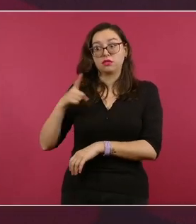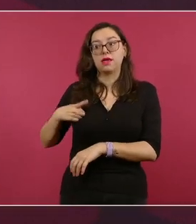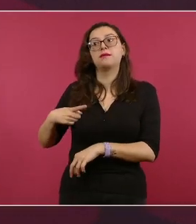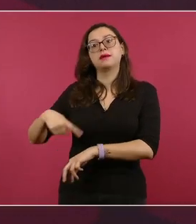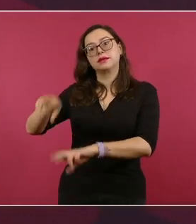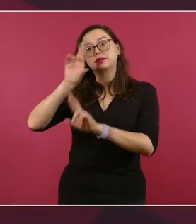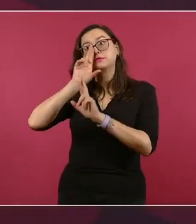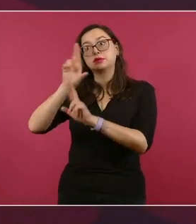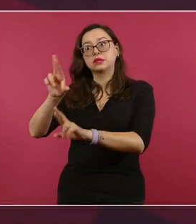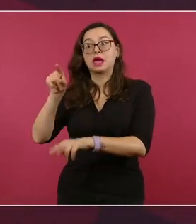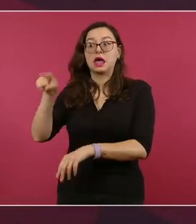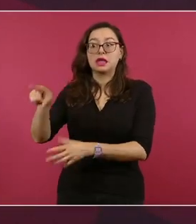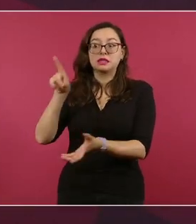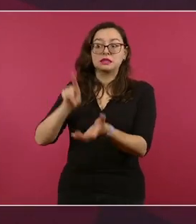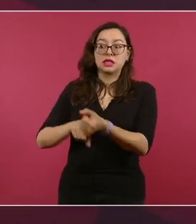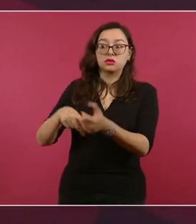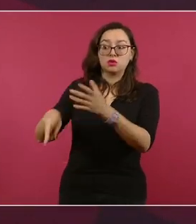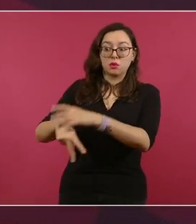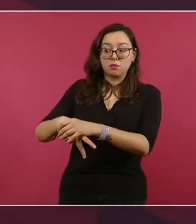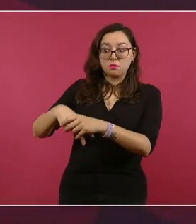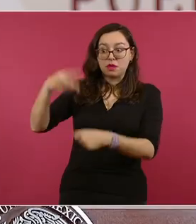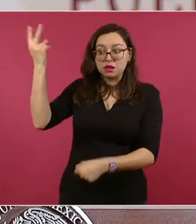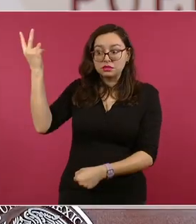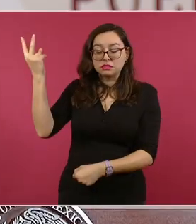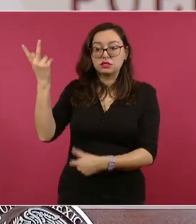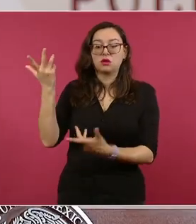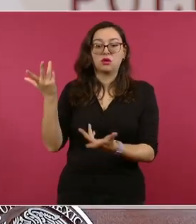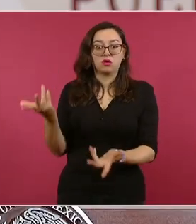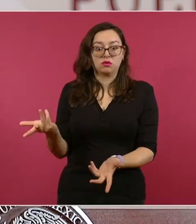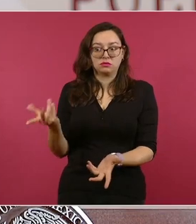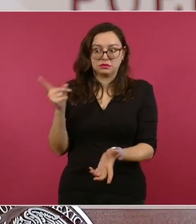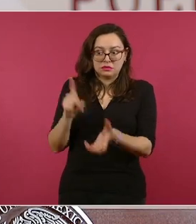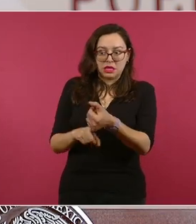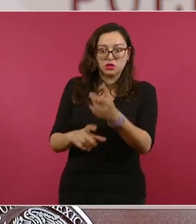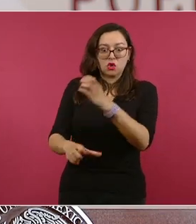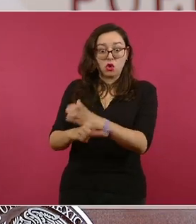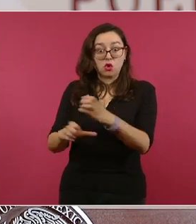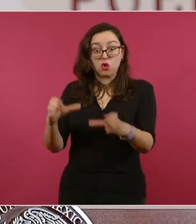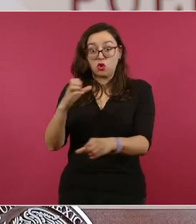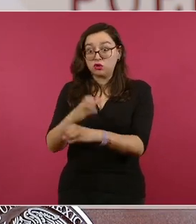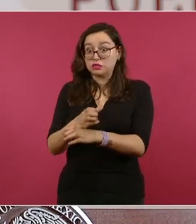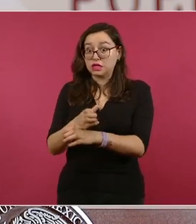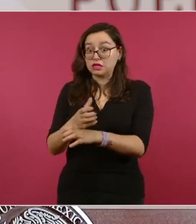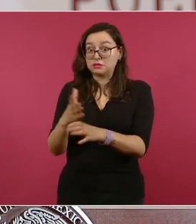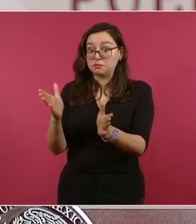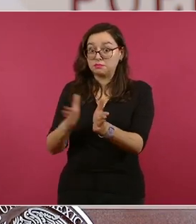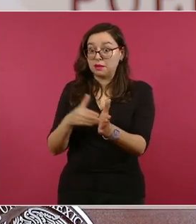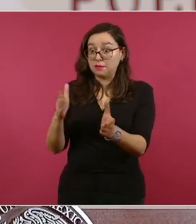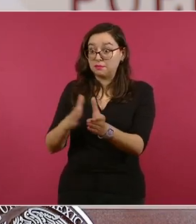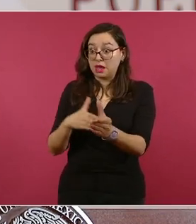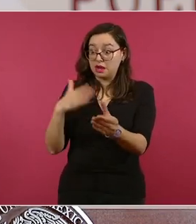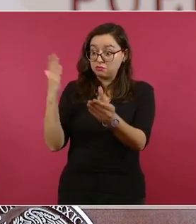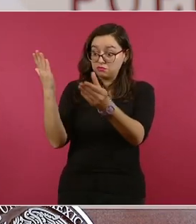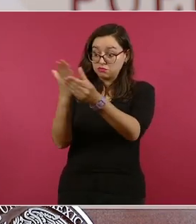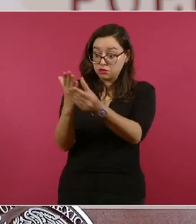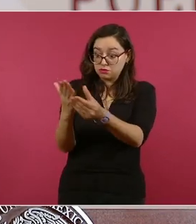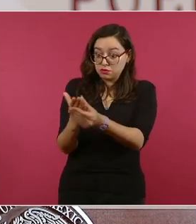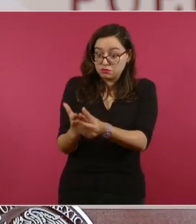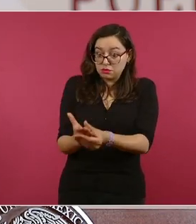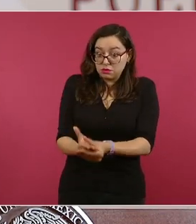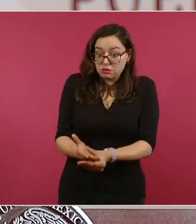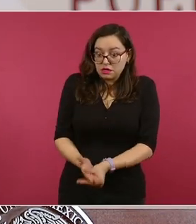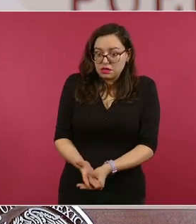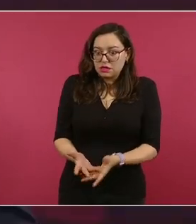vacío y al interior sus bienes y sus archivos. Es de la mayor importancia de que la Corte ordene que Ecuador está obligado